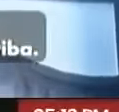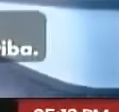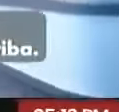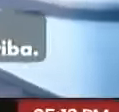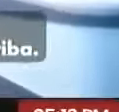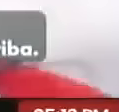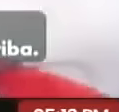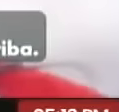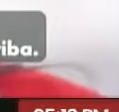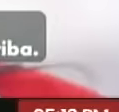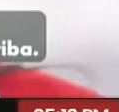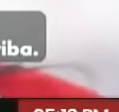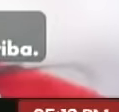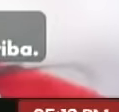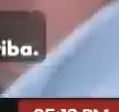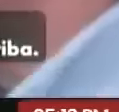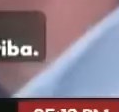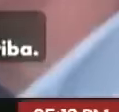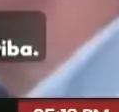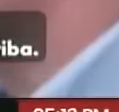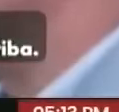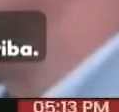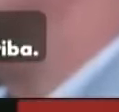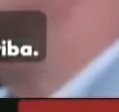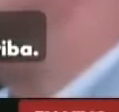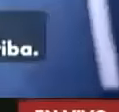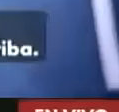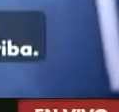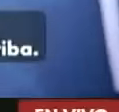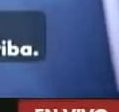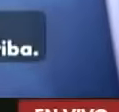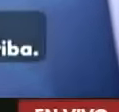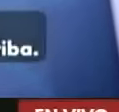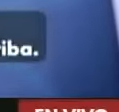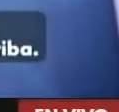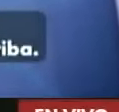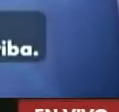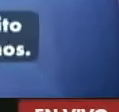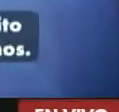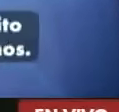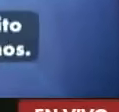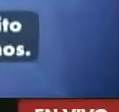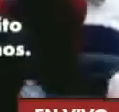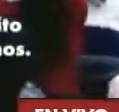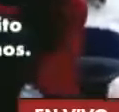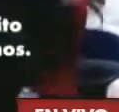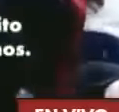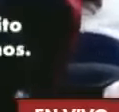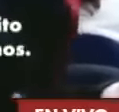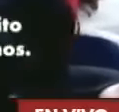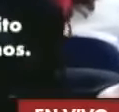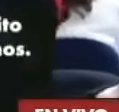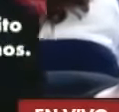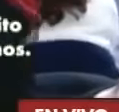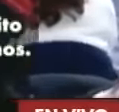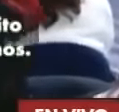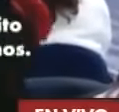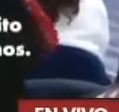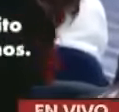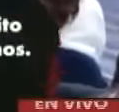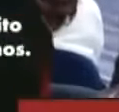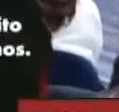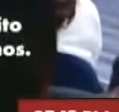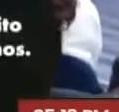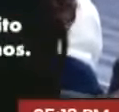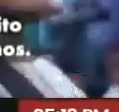misión Venezuela Bella, entre otras grandes misiones, se lanzará para arriba y llegaremos a todas partes con un poquito